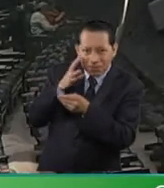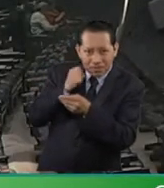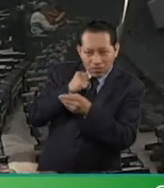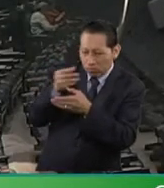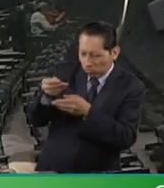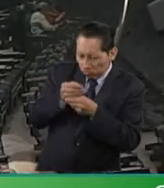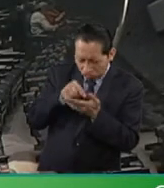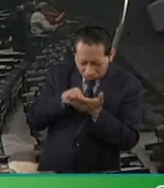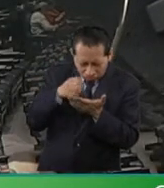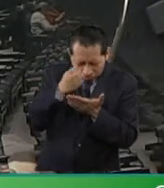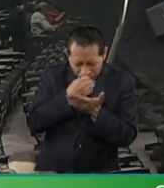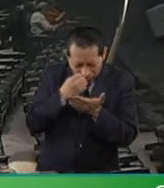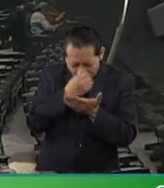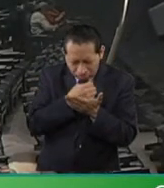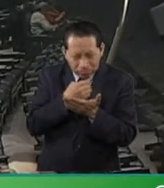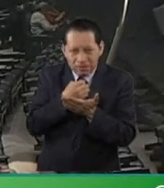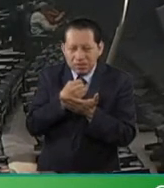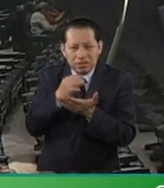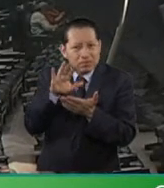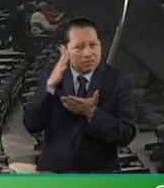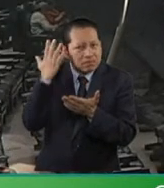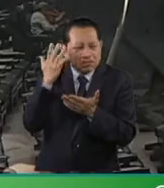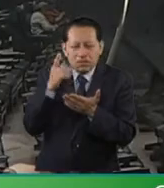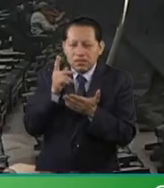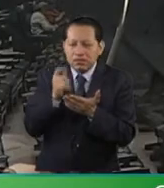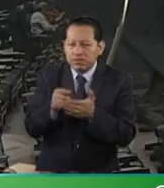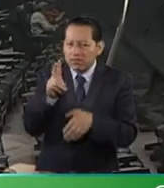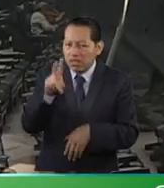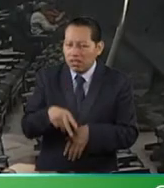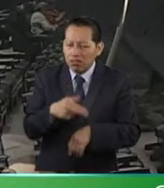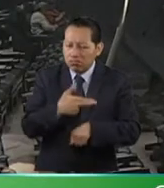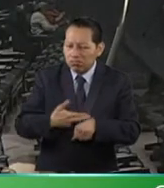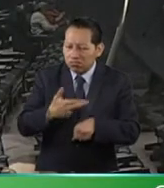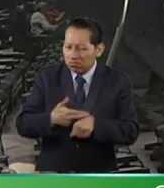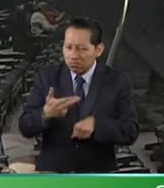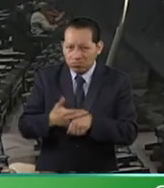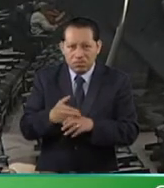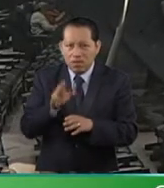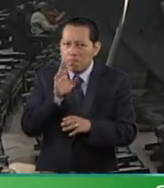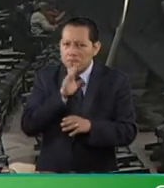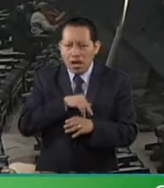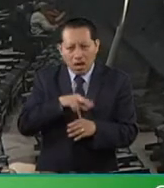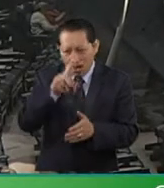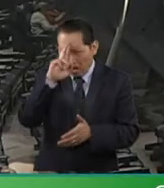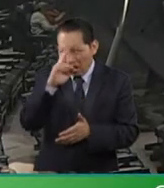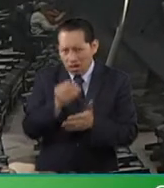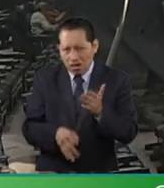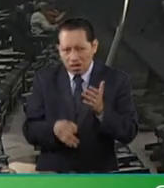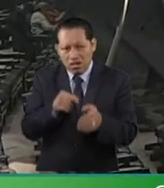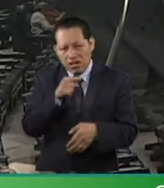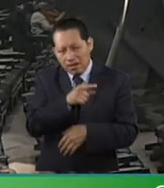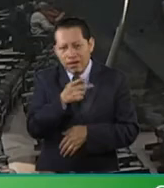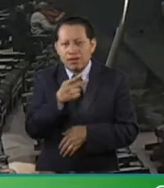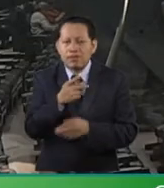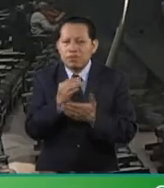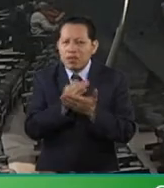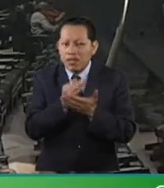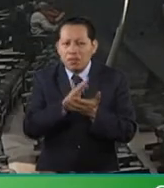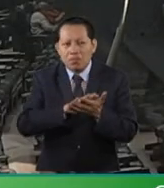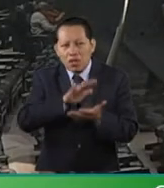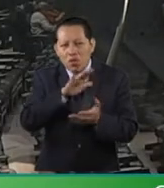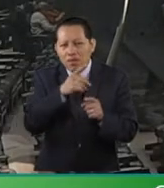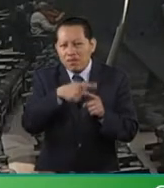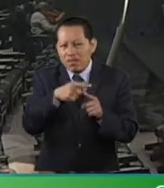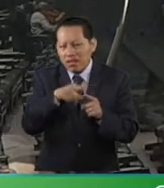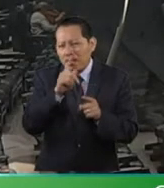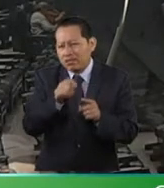Senado. Con este atropello al procedimiento legislativo, las diputadas y diputados del oficialismo están